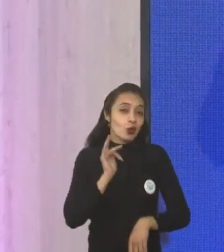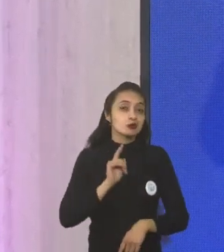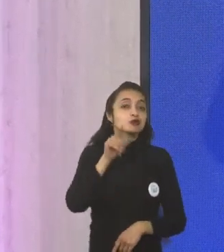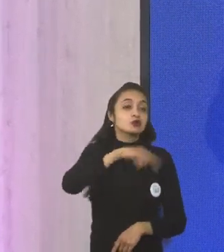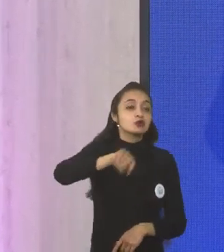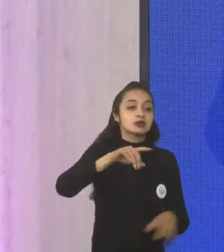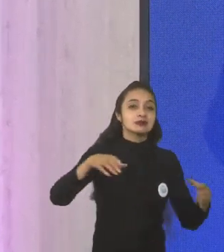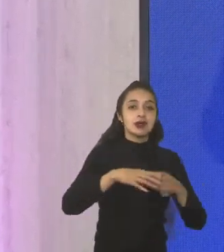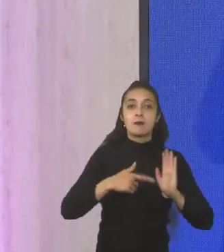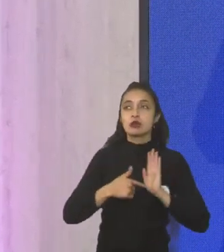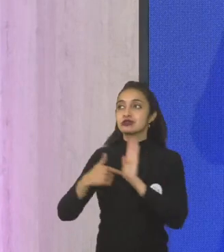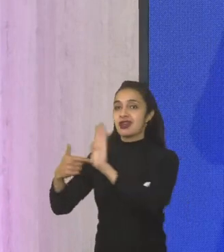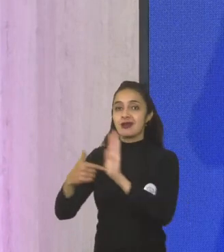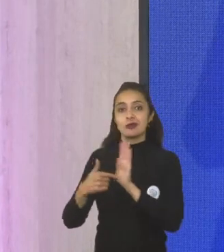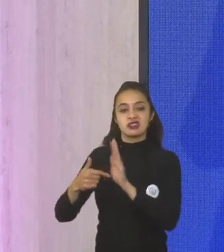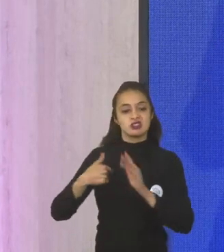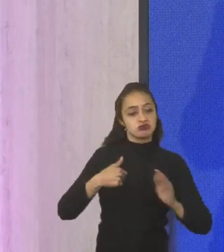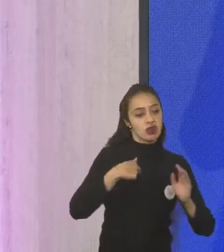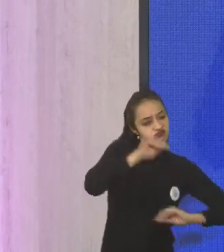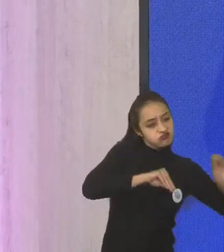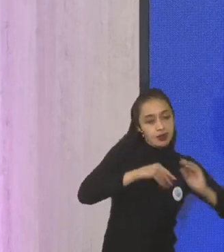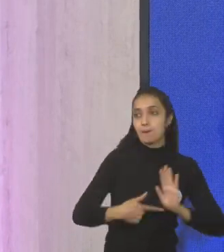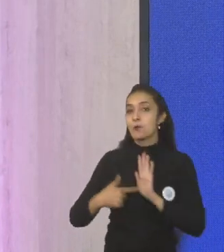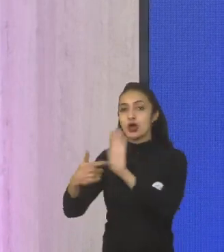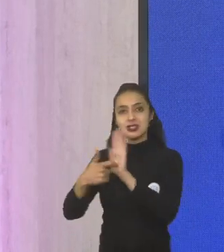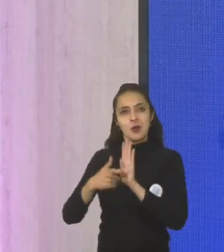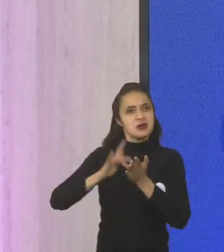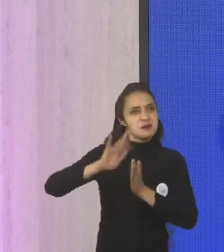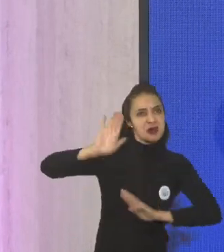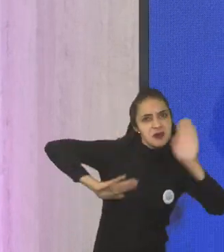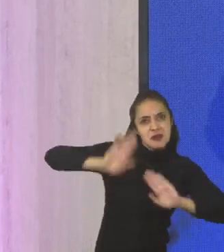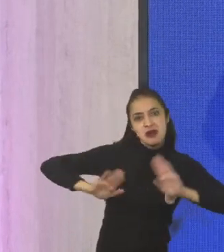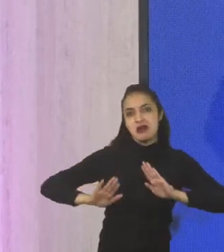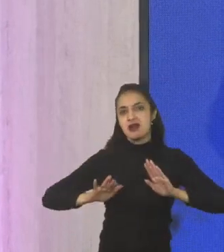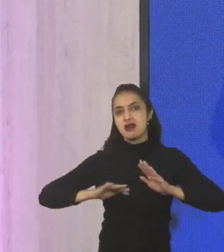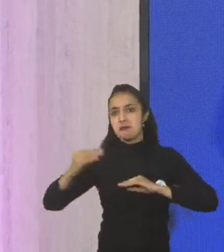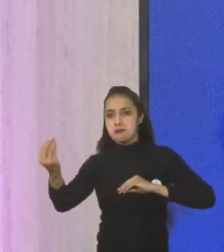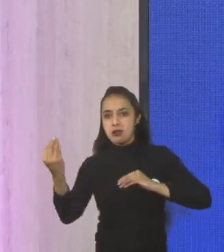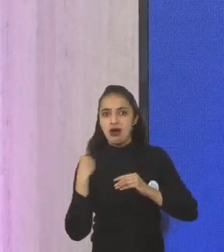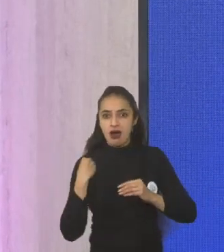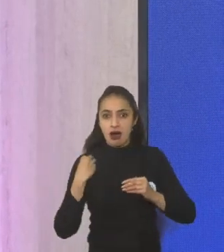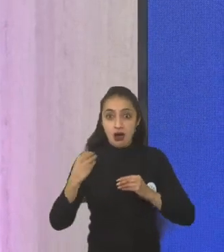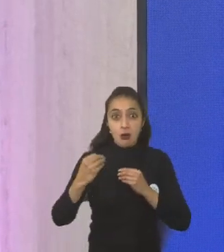ponerte en el mapa. ¿Con qué? Con historias, participando en convocatorias,